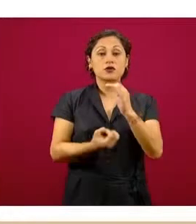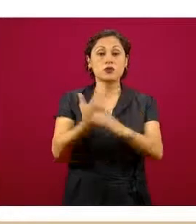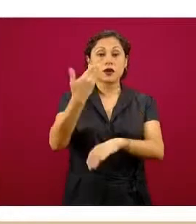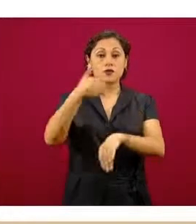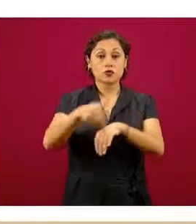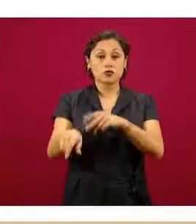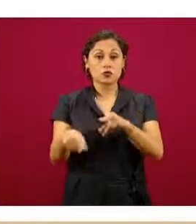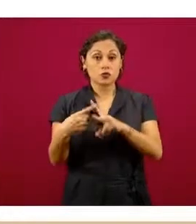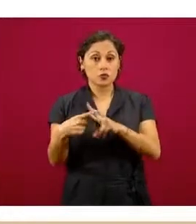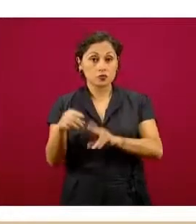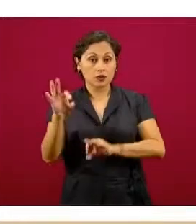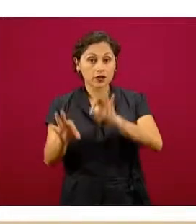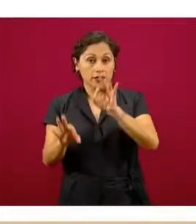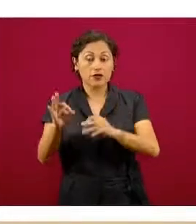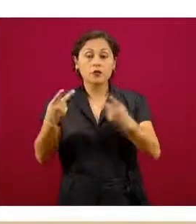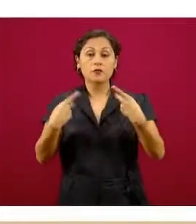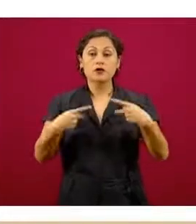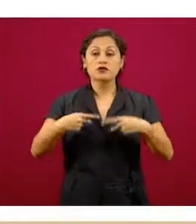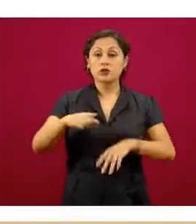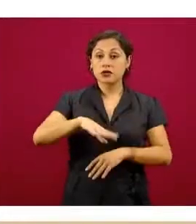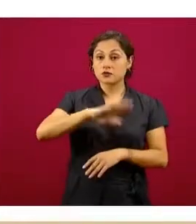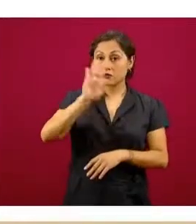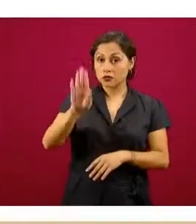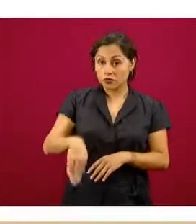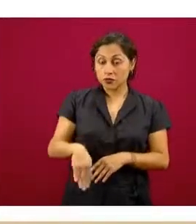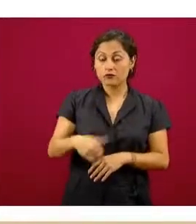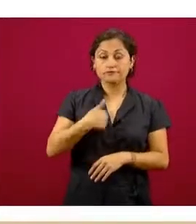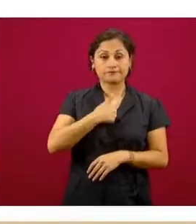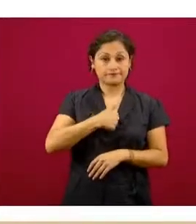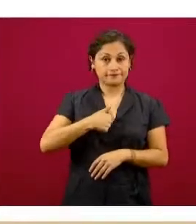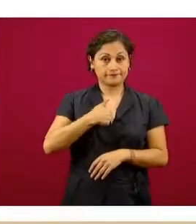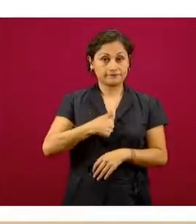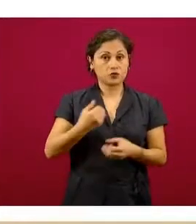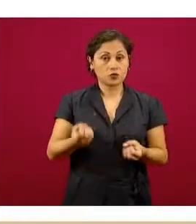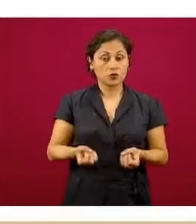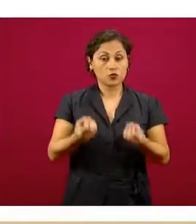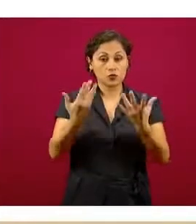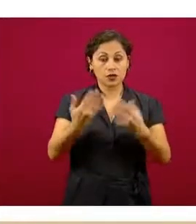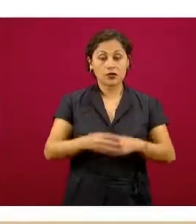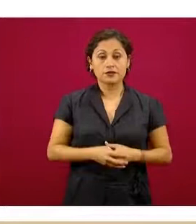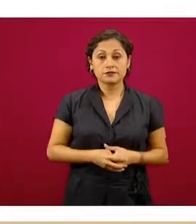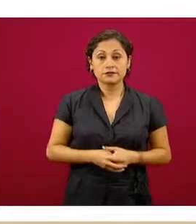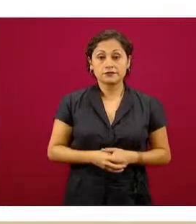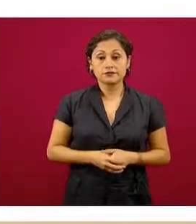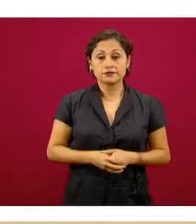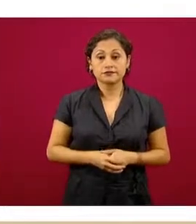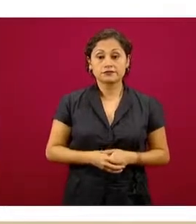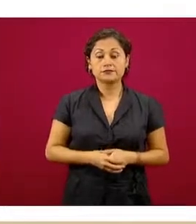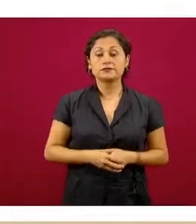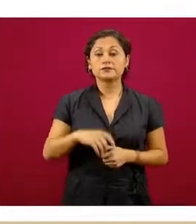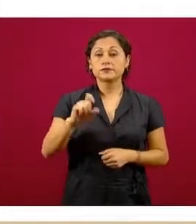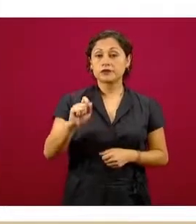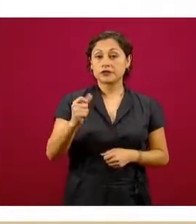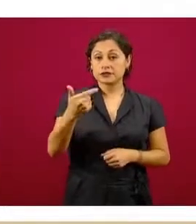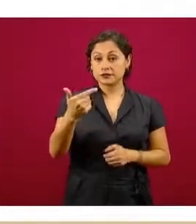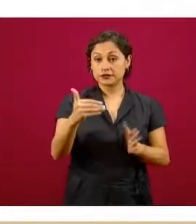de defunciones, es decir, personas que lamentablemente han perdido la vida a consecuencia de la enfermedad, siendo